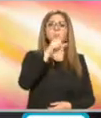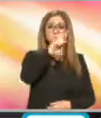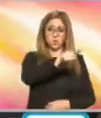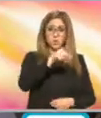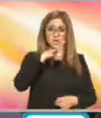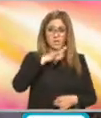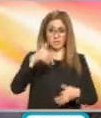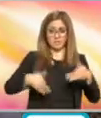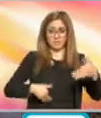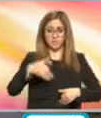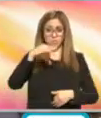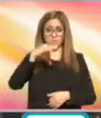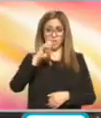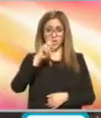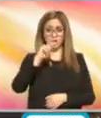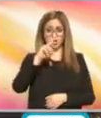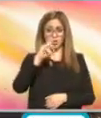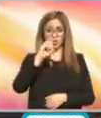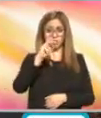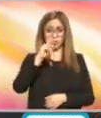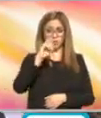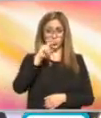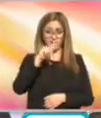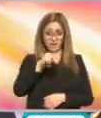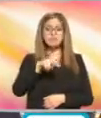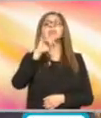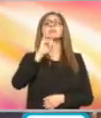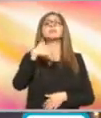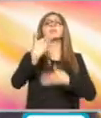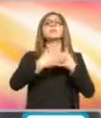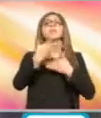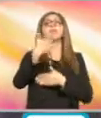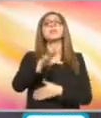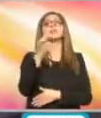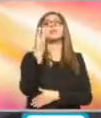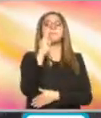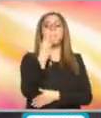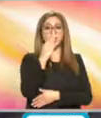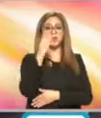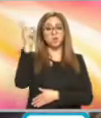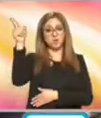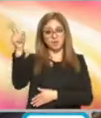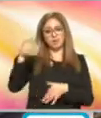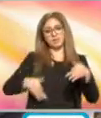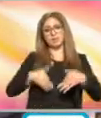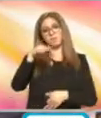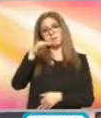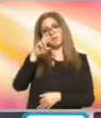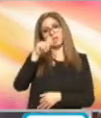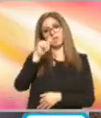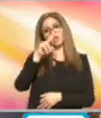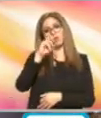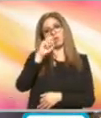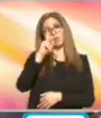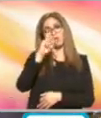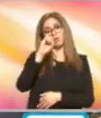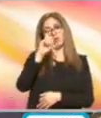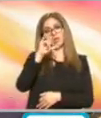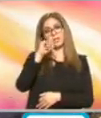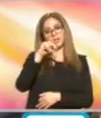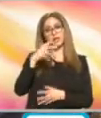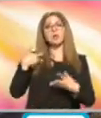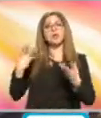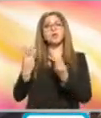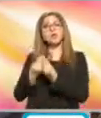Metropolitan. Cuéntanos todo. Estamos el próximo 10 de mayo en el Teatro Metropolitan. Vamos a estar también acompañados en el escenario con la